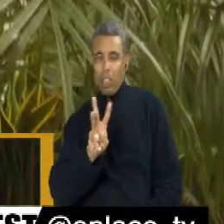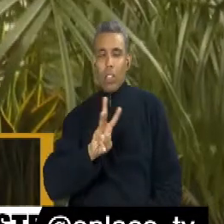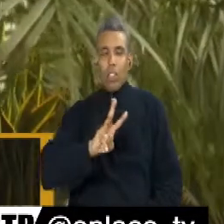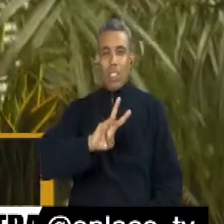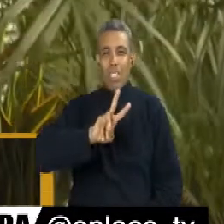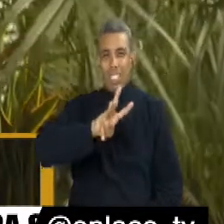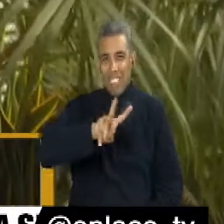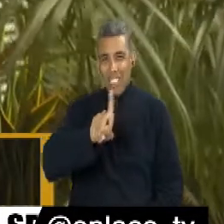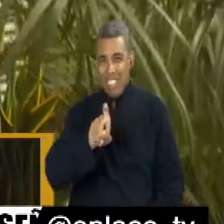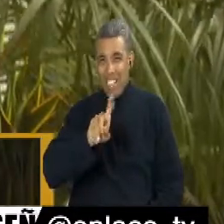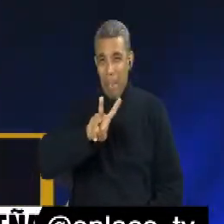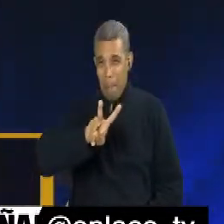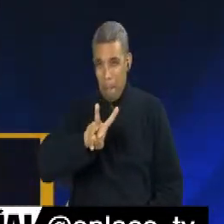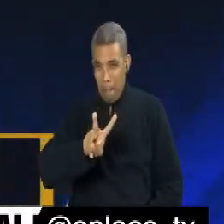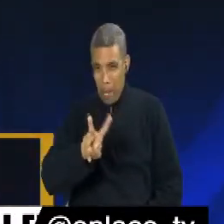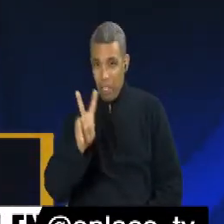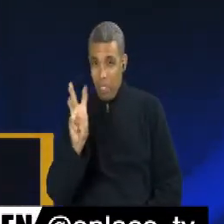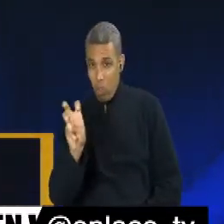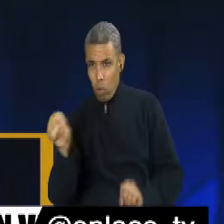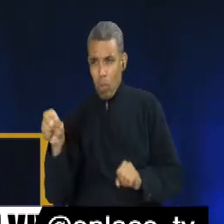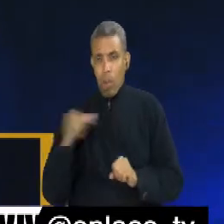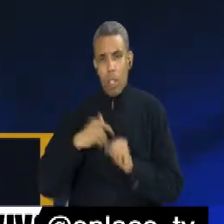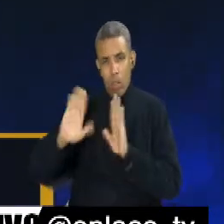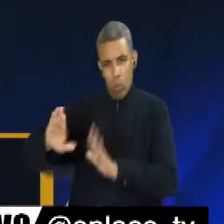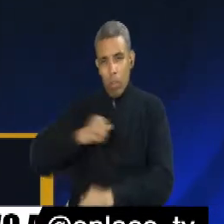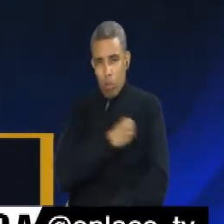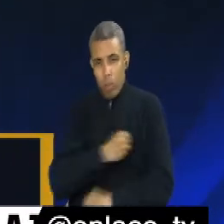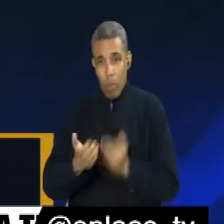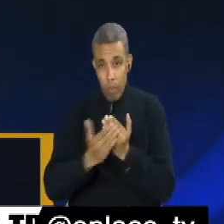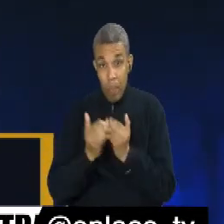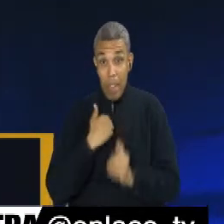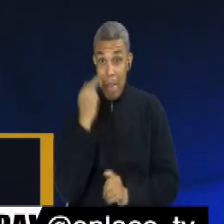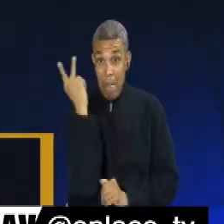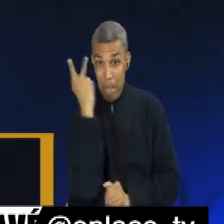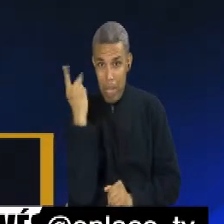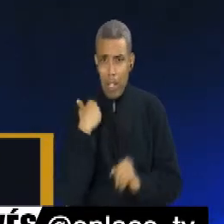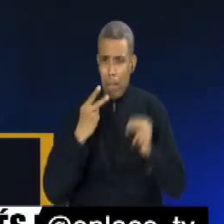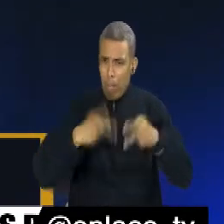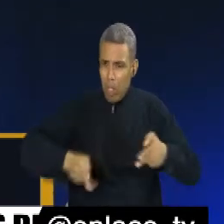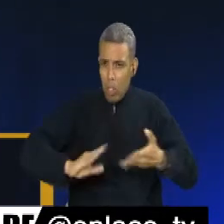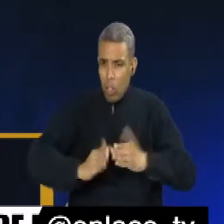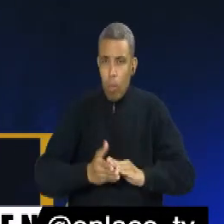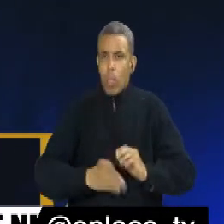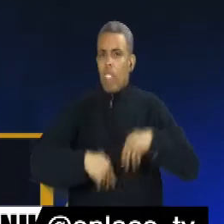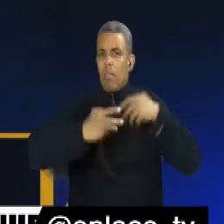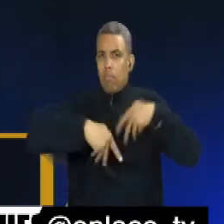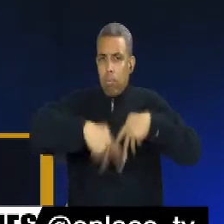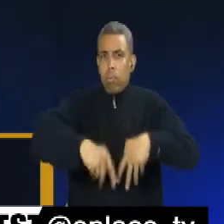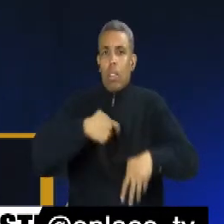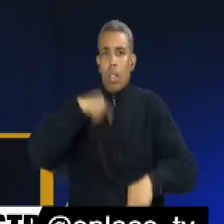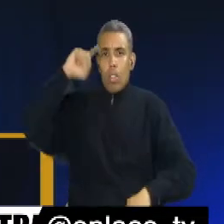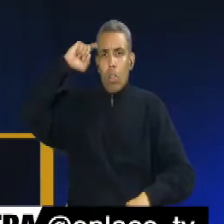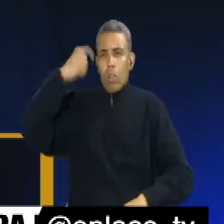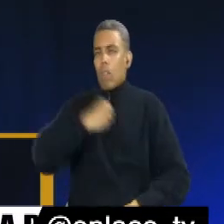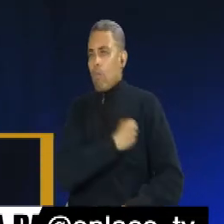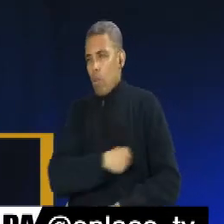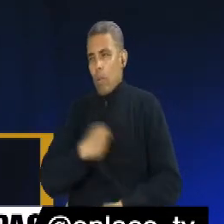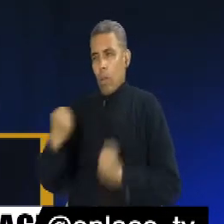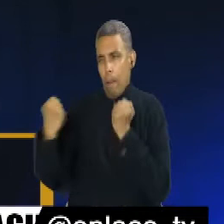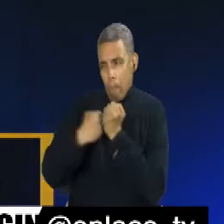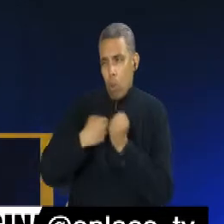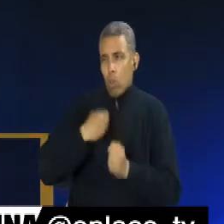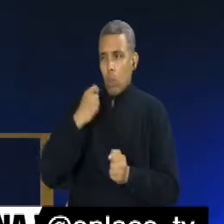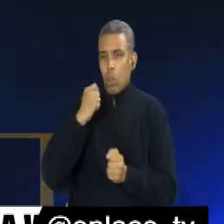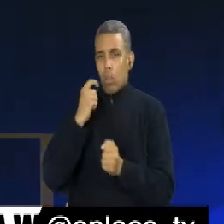310-284-3628, él tiene 27 años. El próximo viernes los habitantes y estudiantes harán una marcha pidiendo a las autoridades de Cimitarra